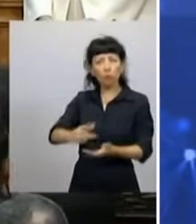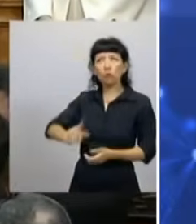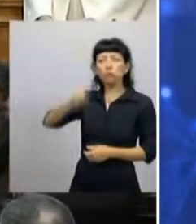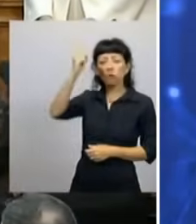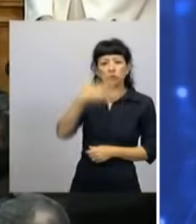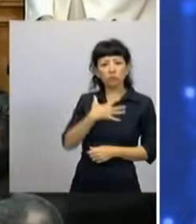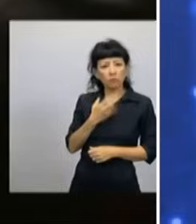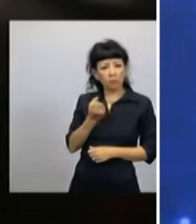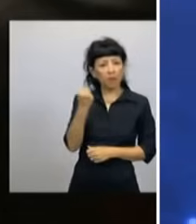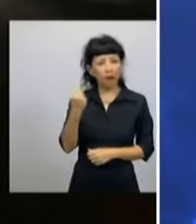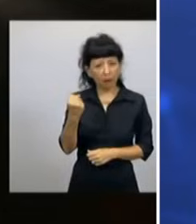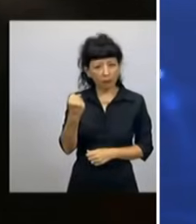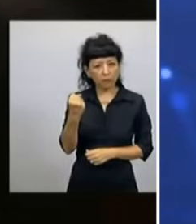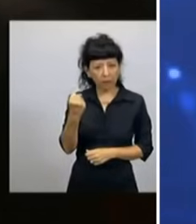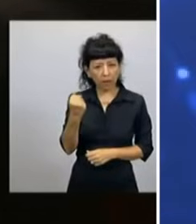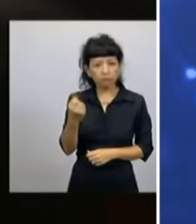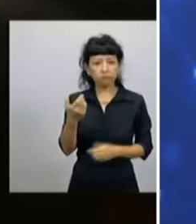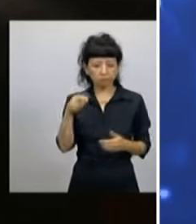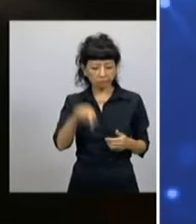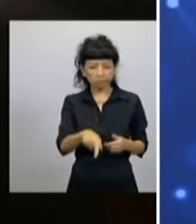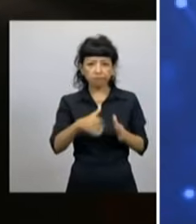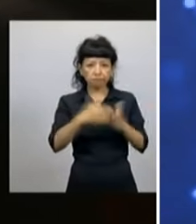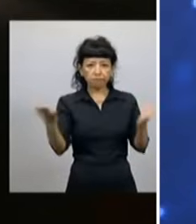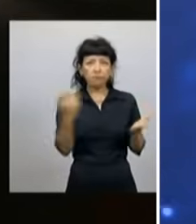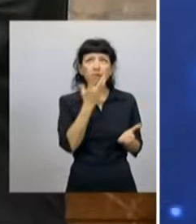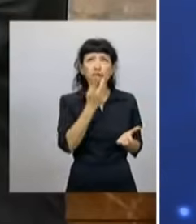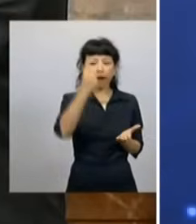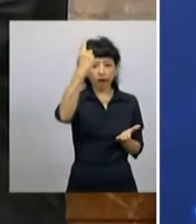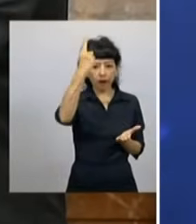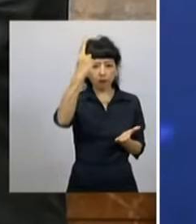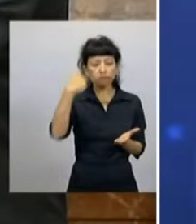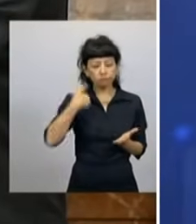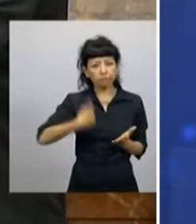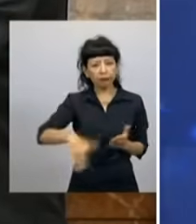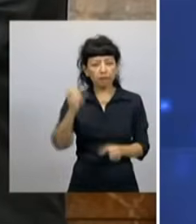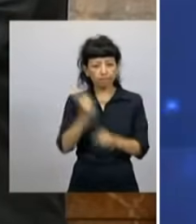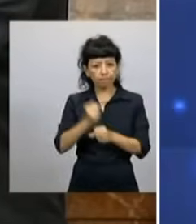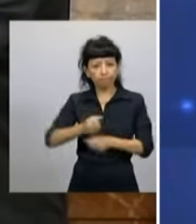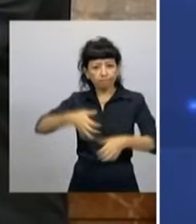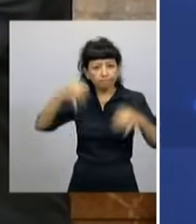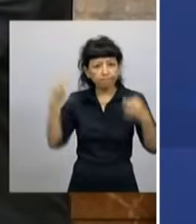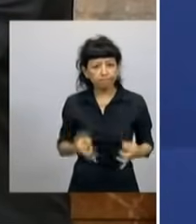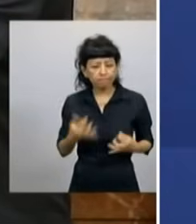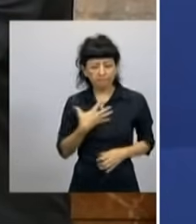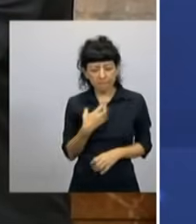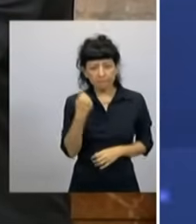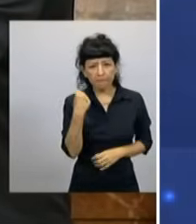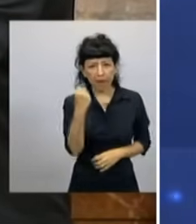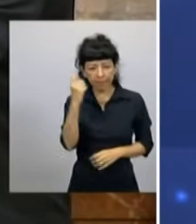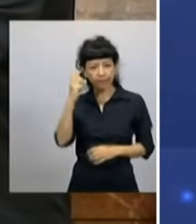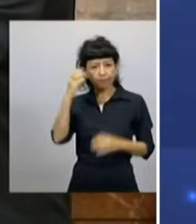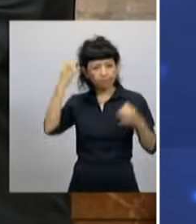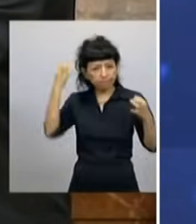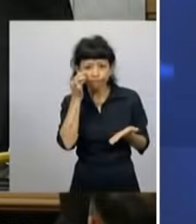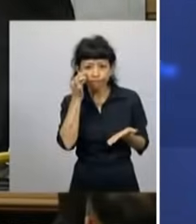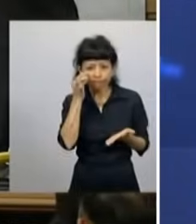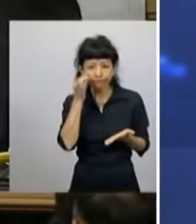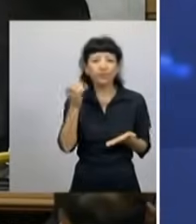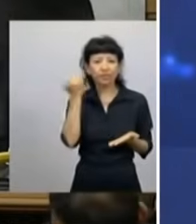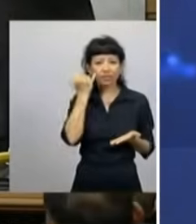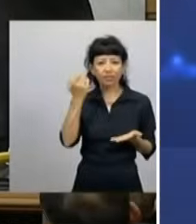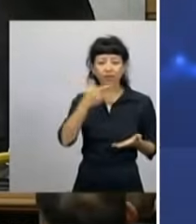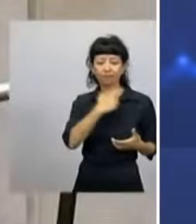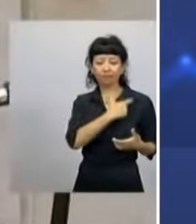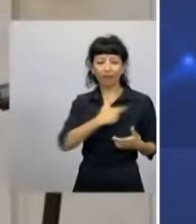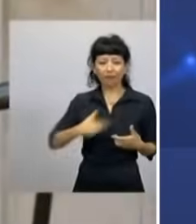un ajuste sin precedente, un ajuste histórico, un recorte del gasto público, un impuestazo, pero que él había sido elegido para eso. Y